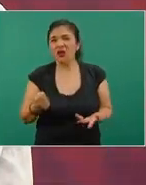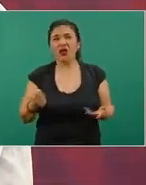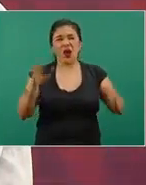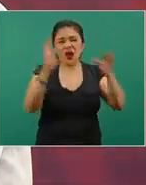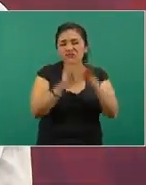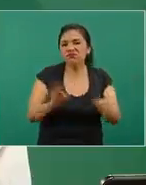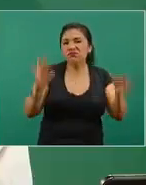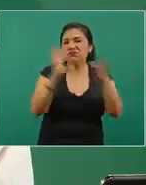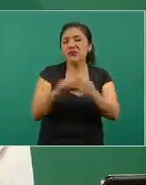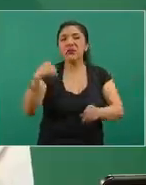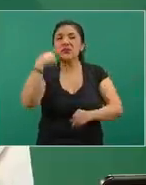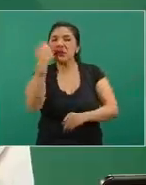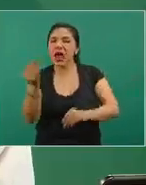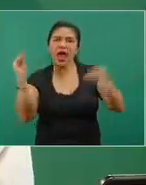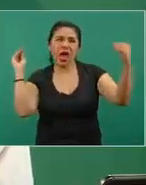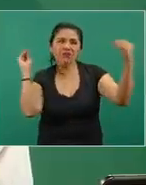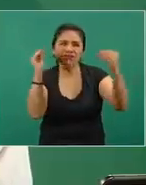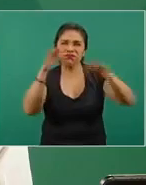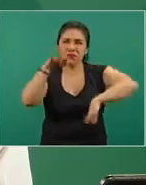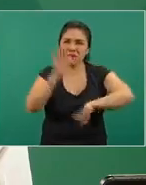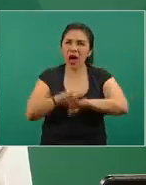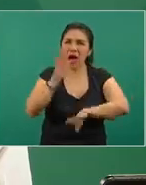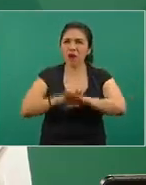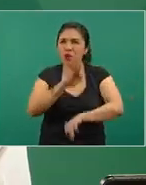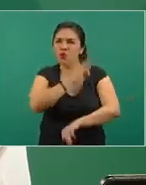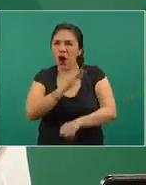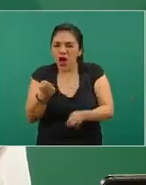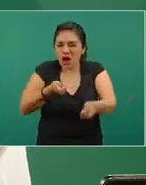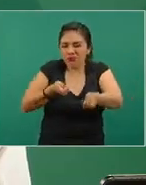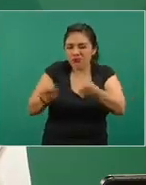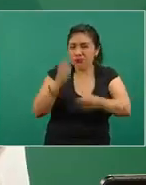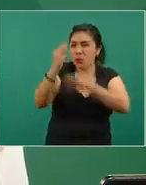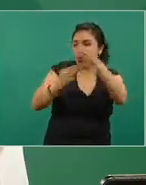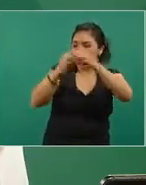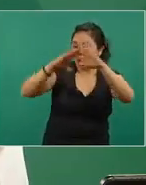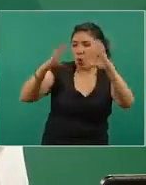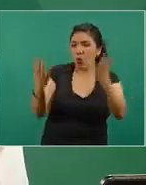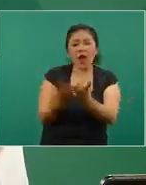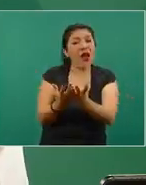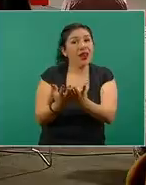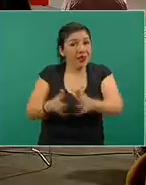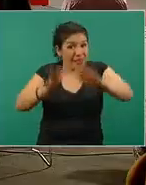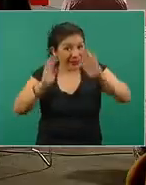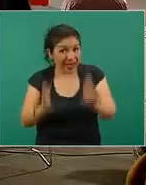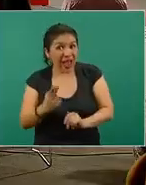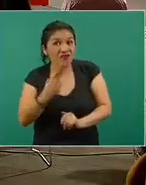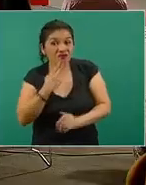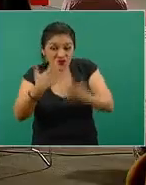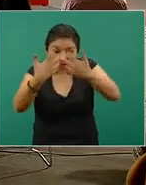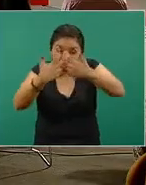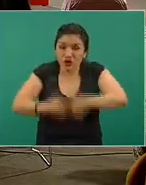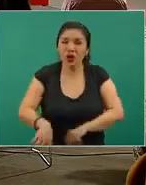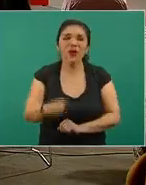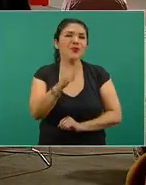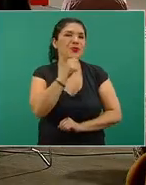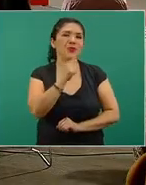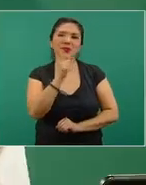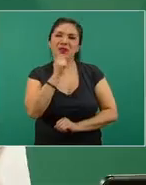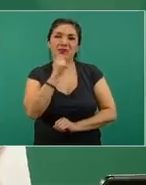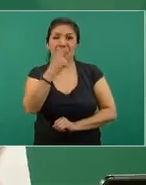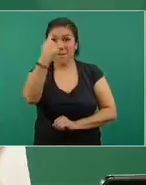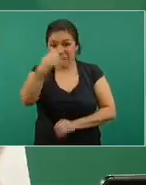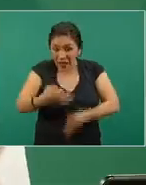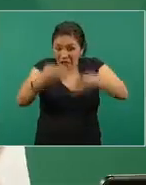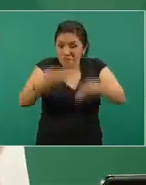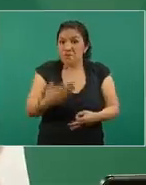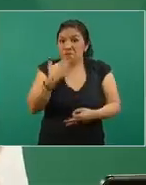por una mayor capacidad de coordinación mundial todavía no han dado los frutos que se necesitan para una